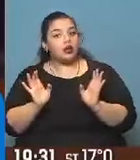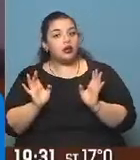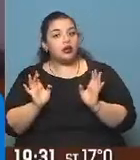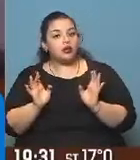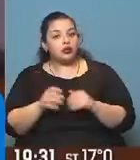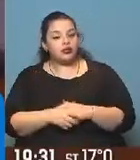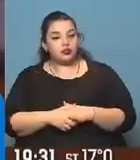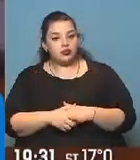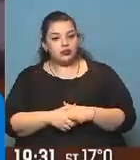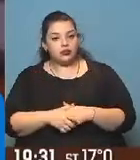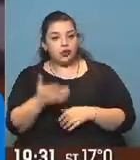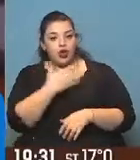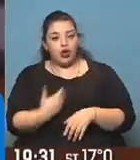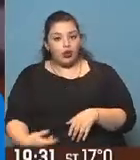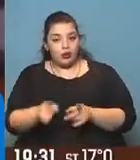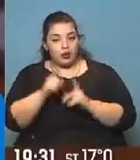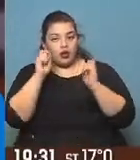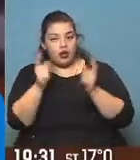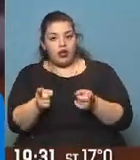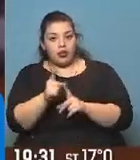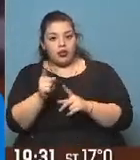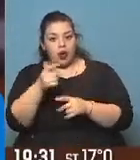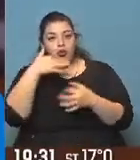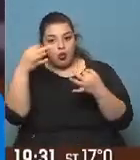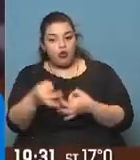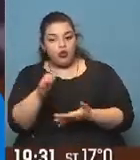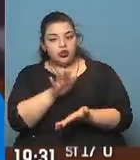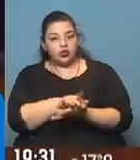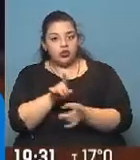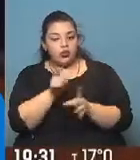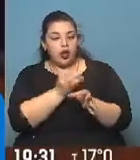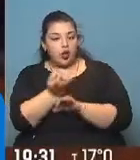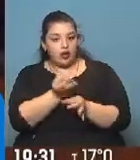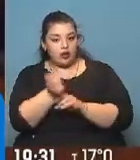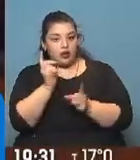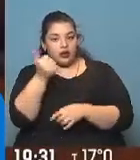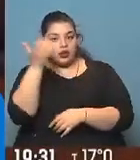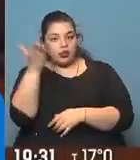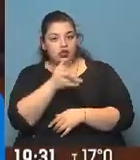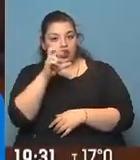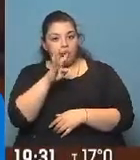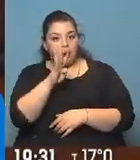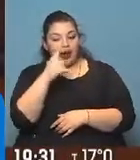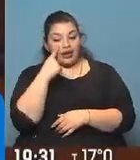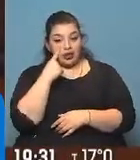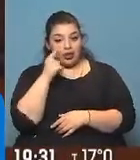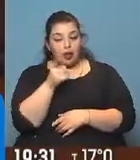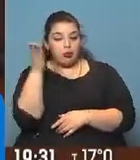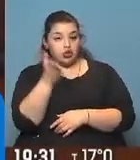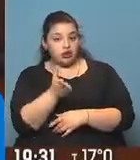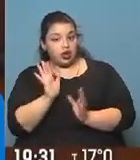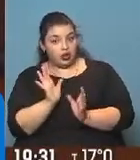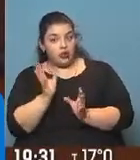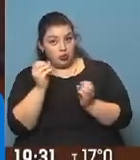el gobierno va a enviar un presupuesto donde se cumple con la ley de financiamiento educativo con el 6% del pp que es un porcentaje